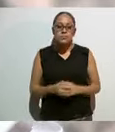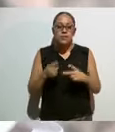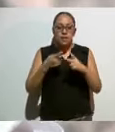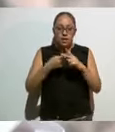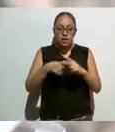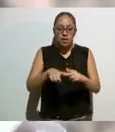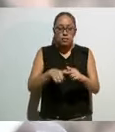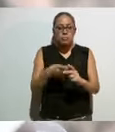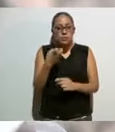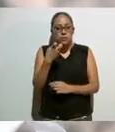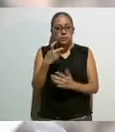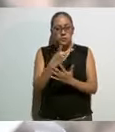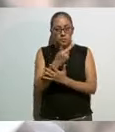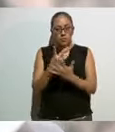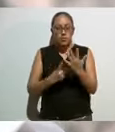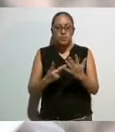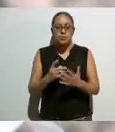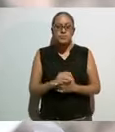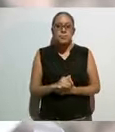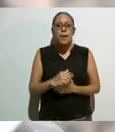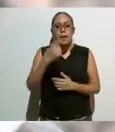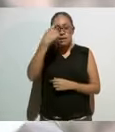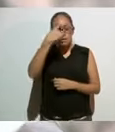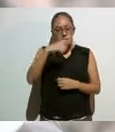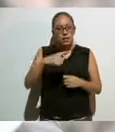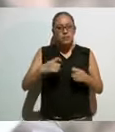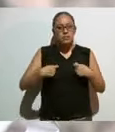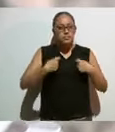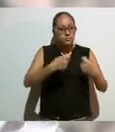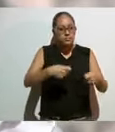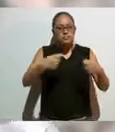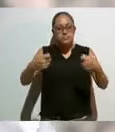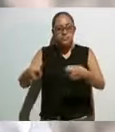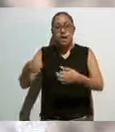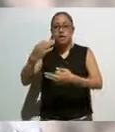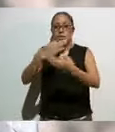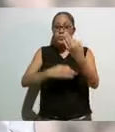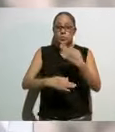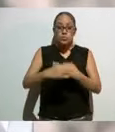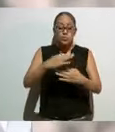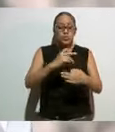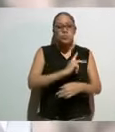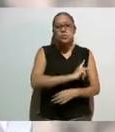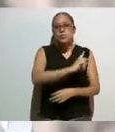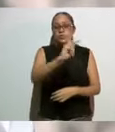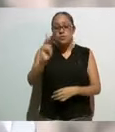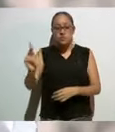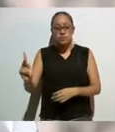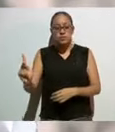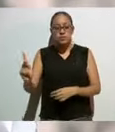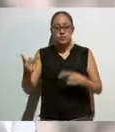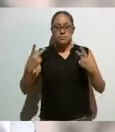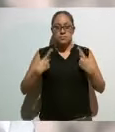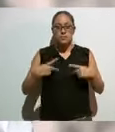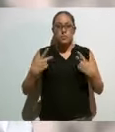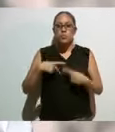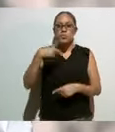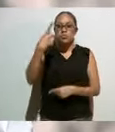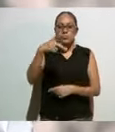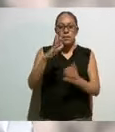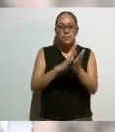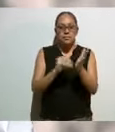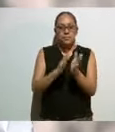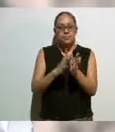iniciaran ya este programa para entregarles a todas, a todos, sus escrituras.